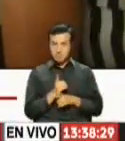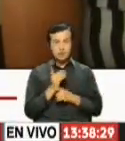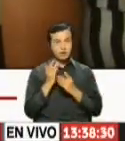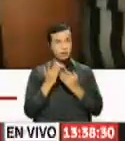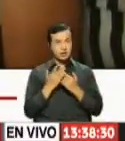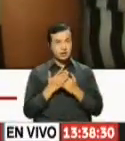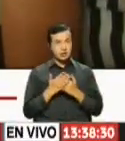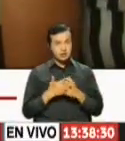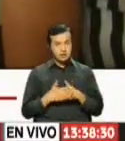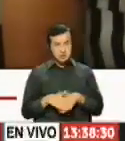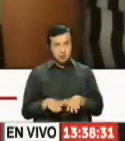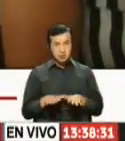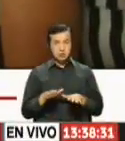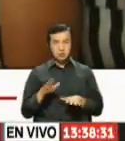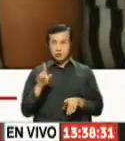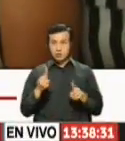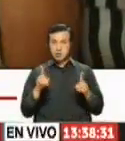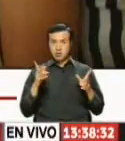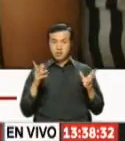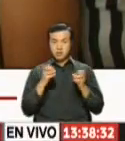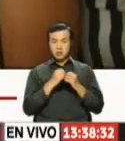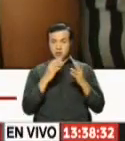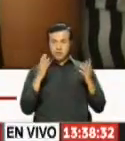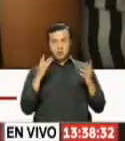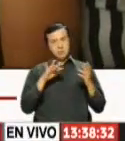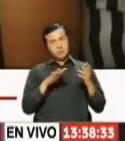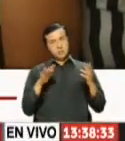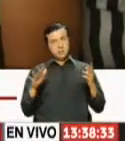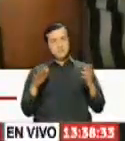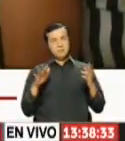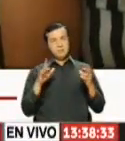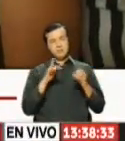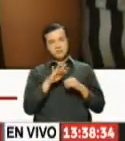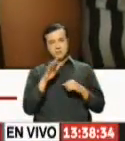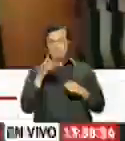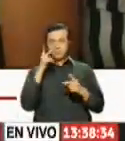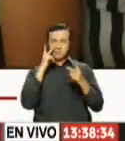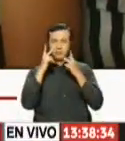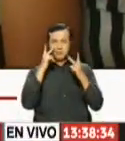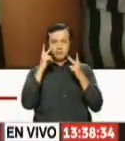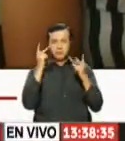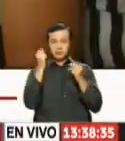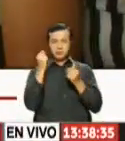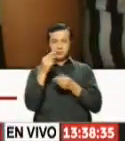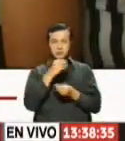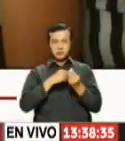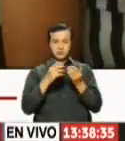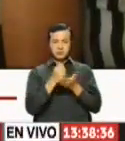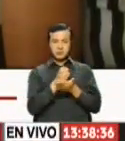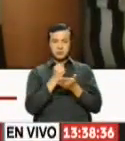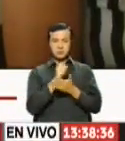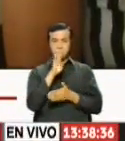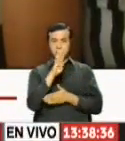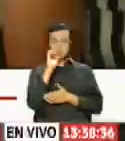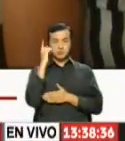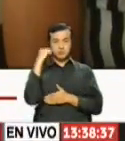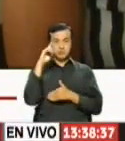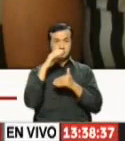hecho, logramos levantar por lo menos una proyección de recuperación de